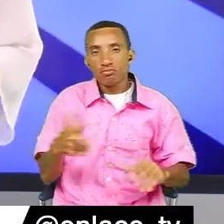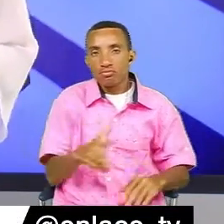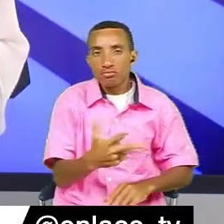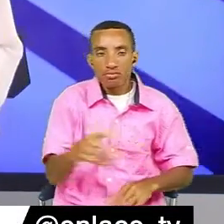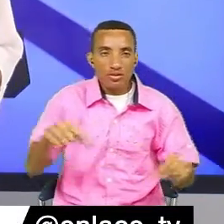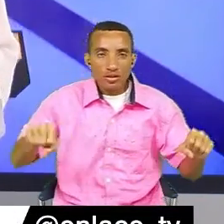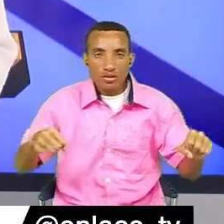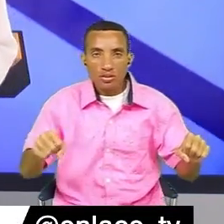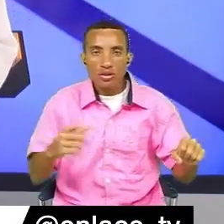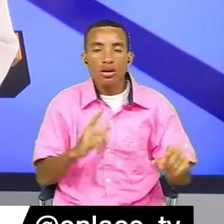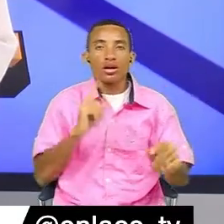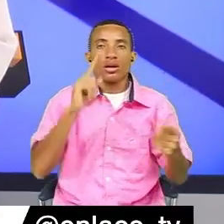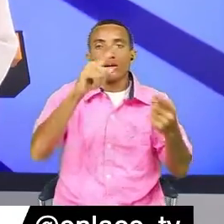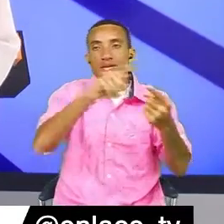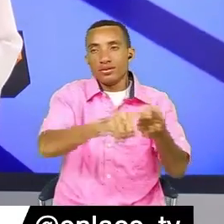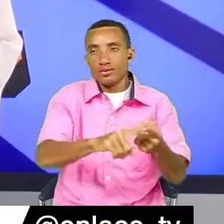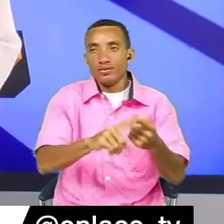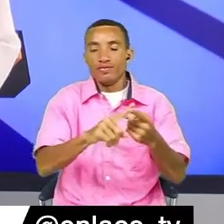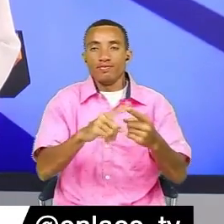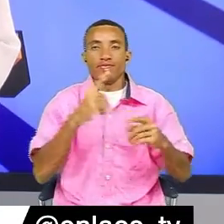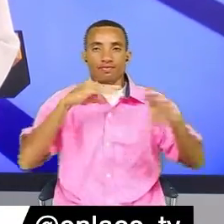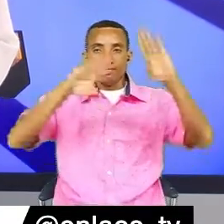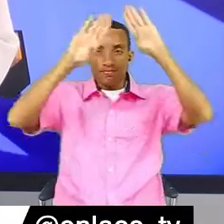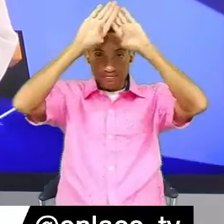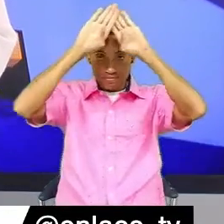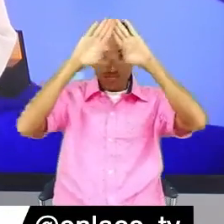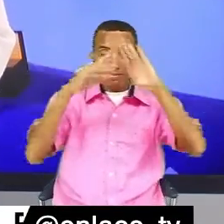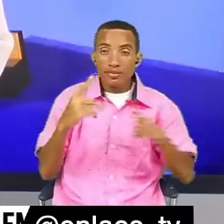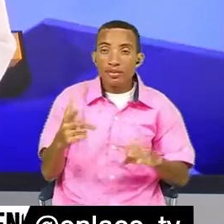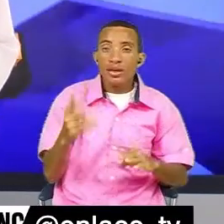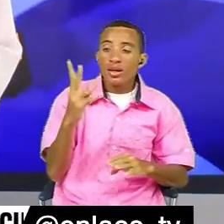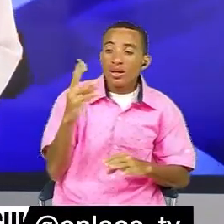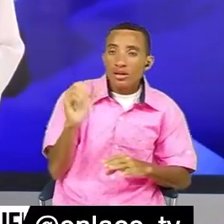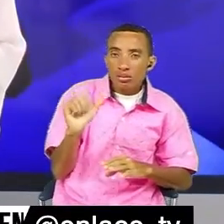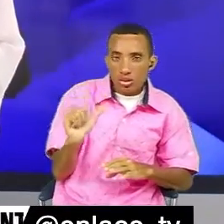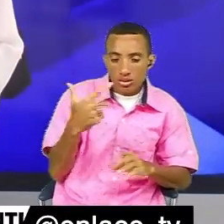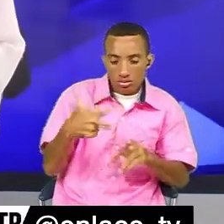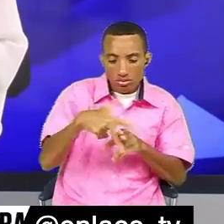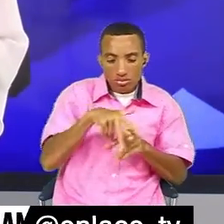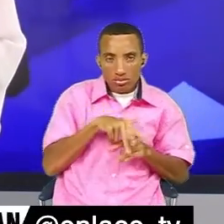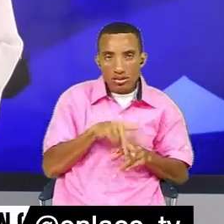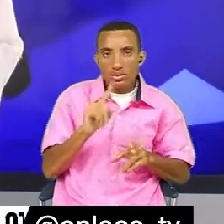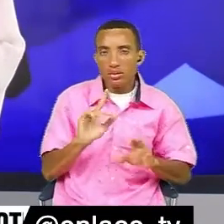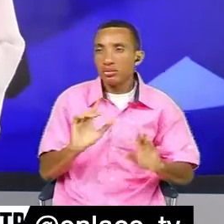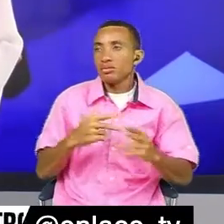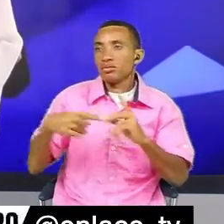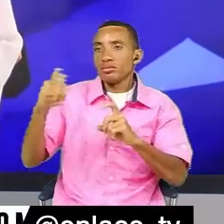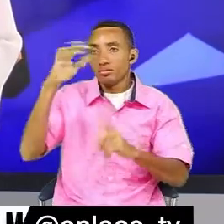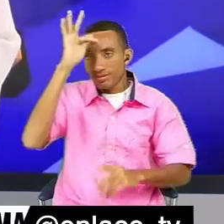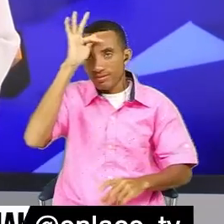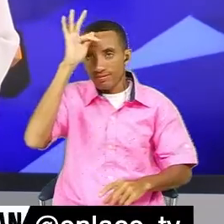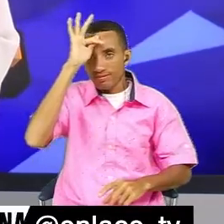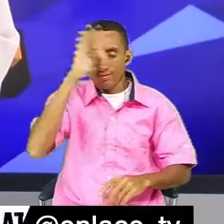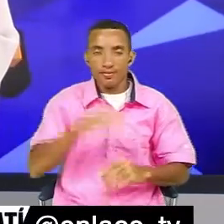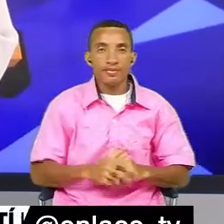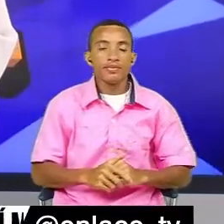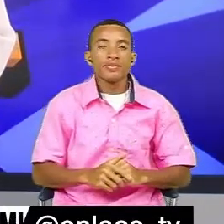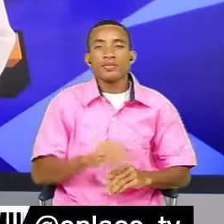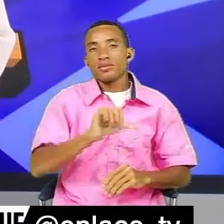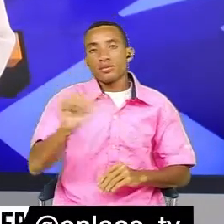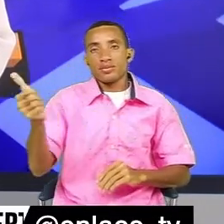Centro. Con él iba su esposa, quien en ese momento se recupera en un centro asistencial de nuestra ciudad. En otras noticias, fue dejado